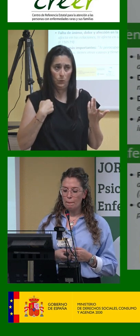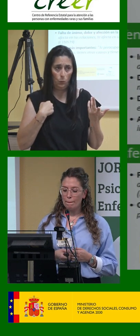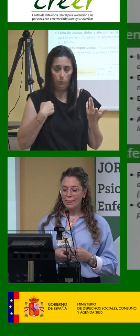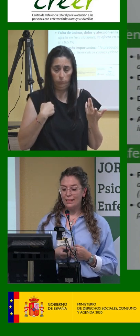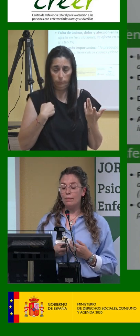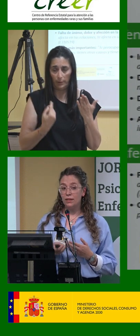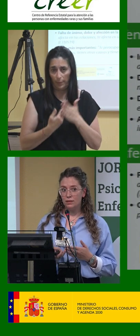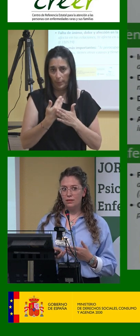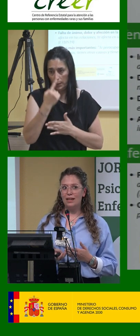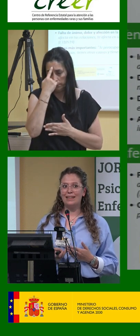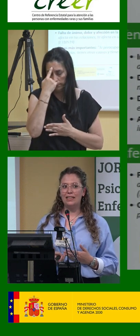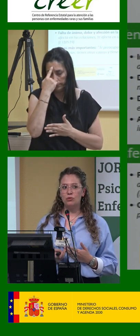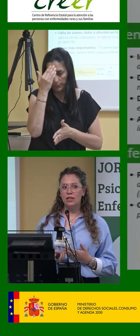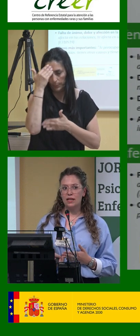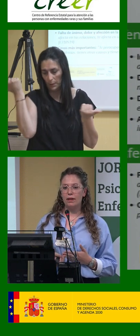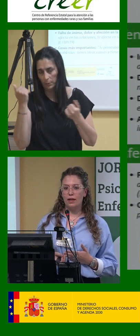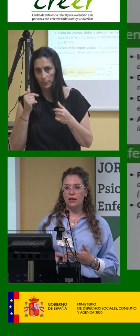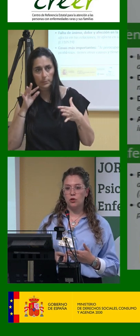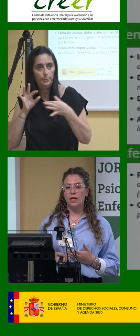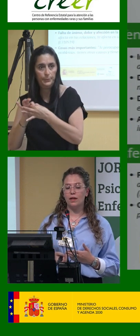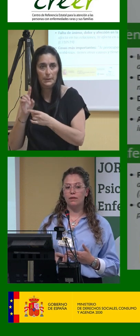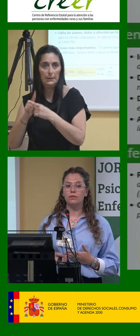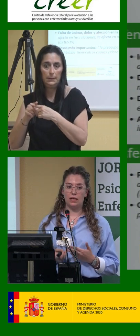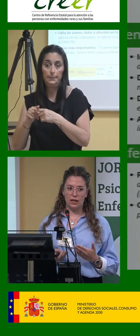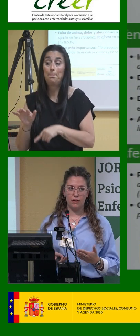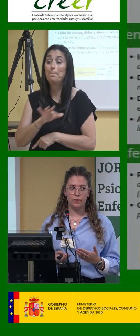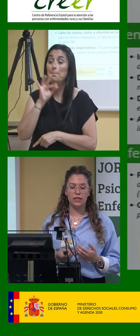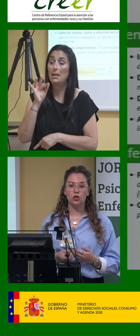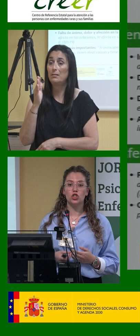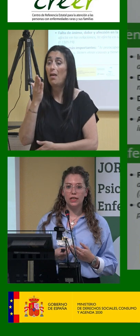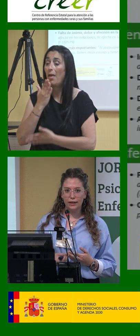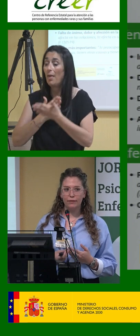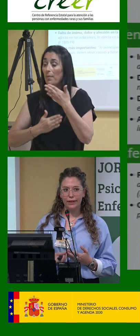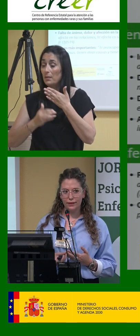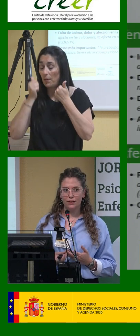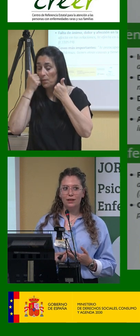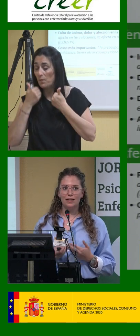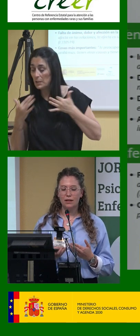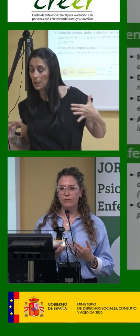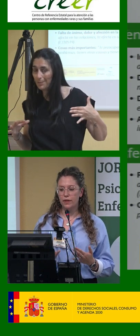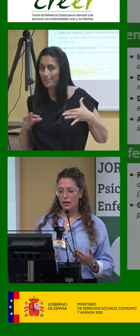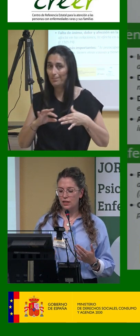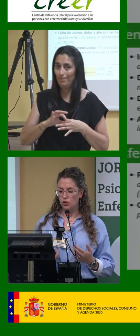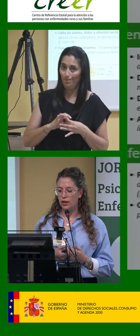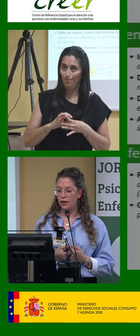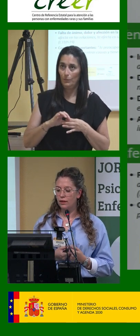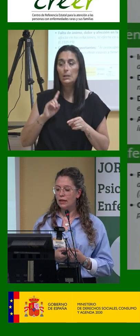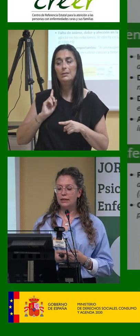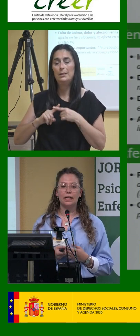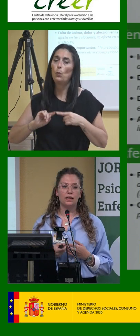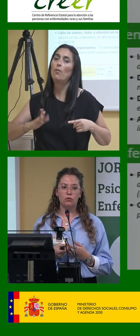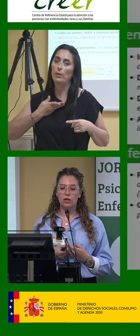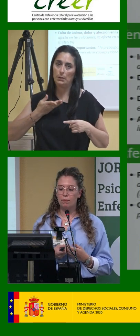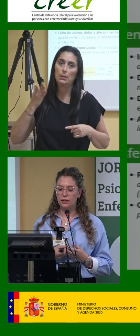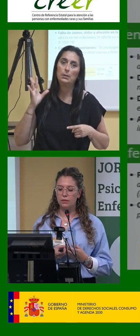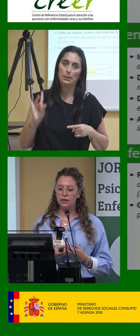cabeza. También el que tener una discapacidad asociada a nivel físico sí que afecta en esa vivencia de la sexualidad,